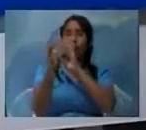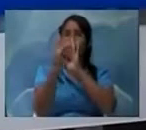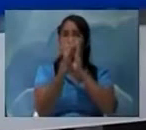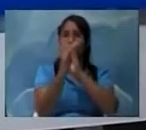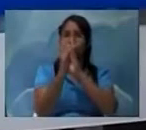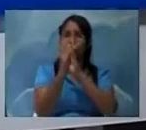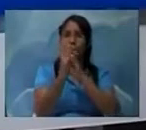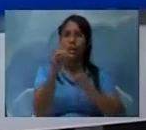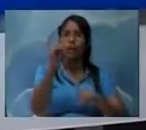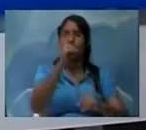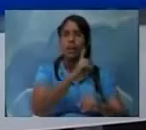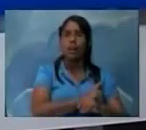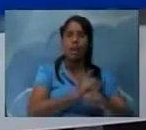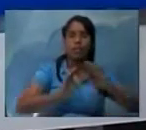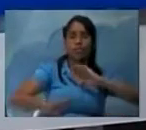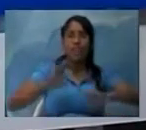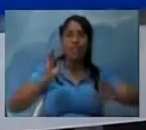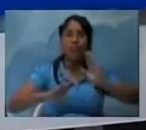De la flauta.